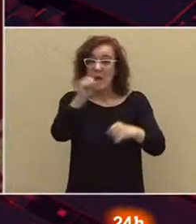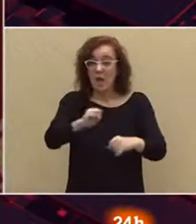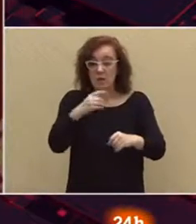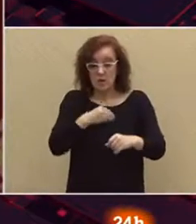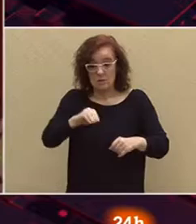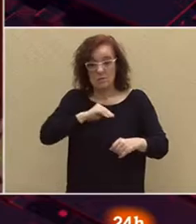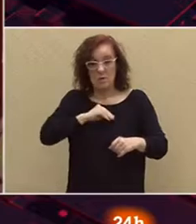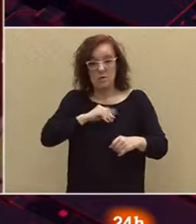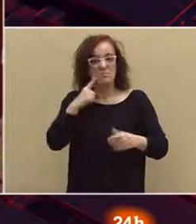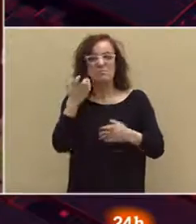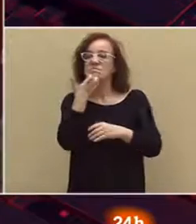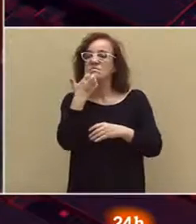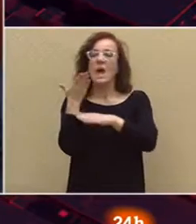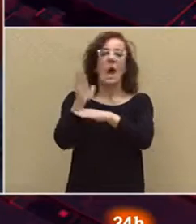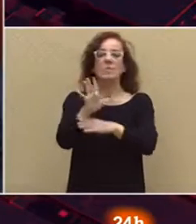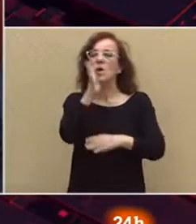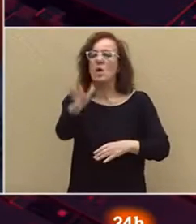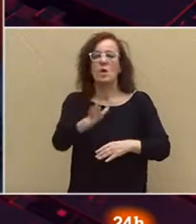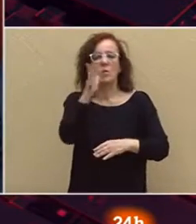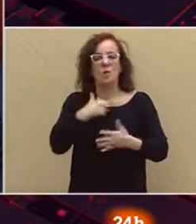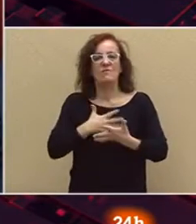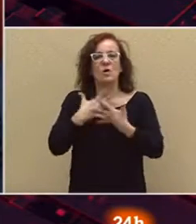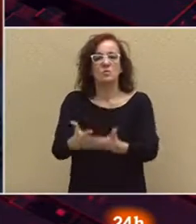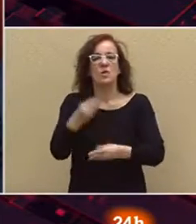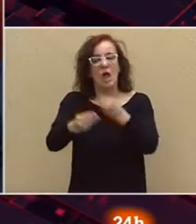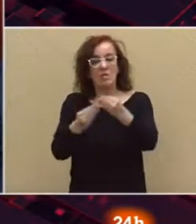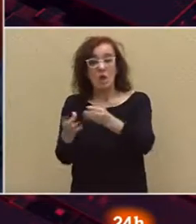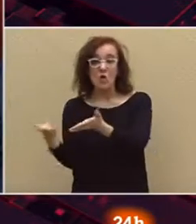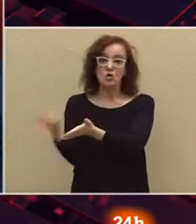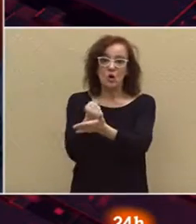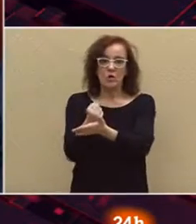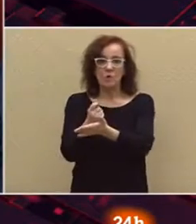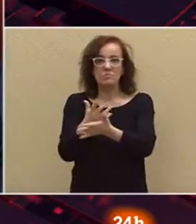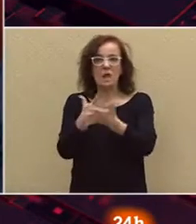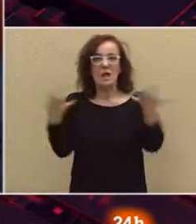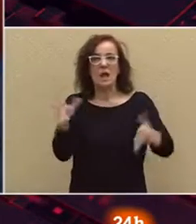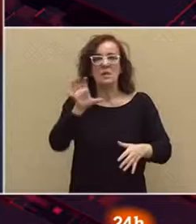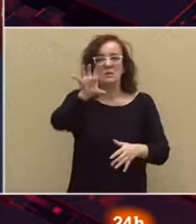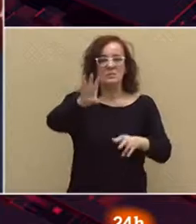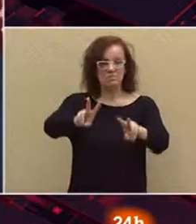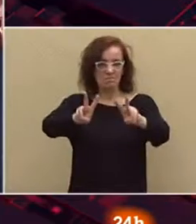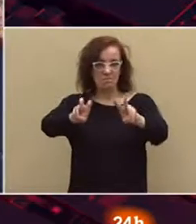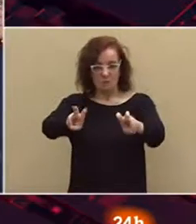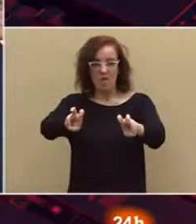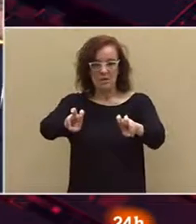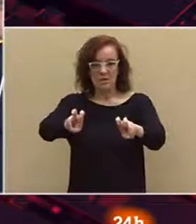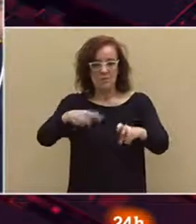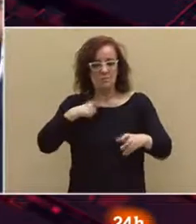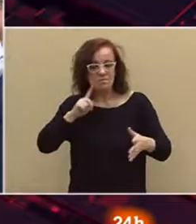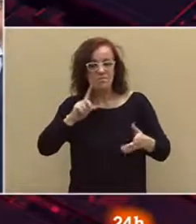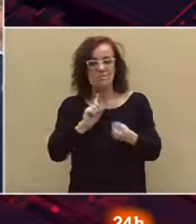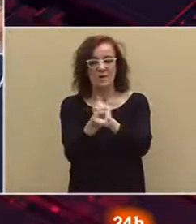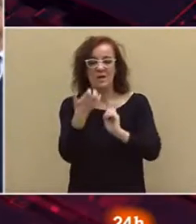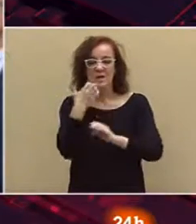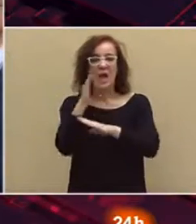ejemplo admirable con nuestra voluntad de hacer entre todos una gran nación moderna. Nos convertimos en ejemplo de